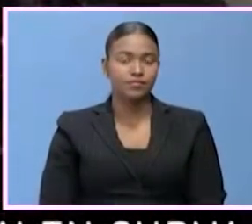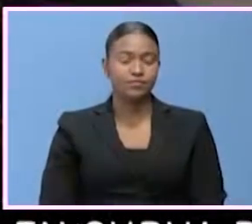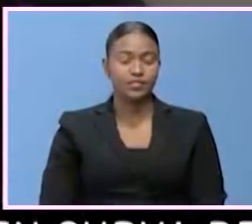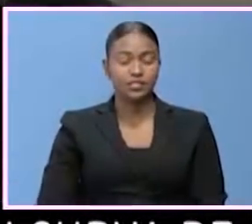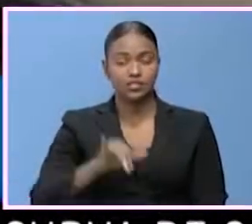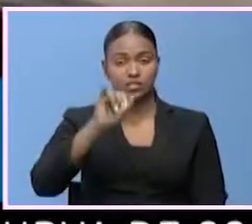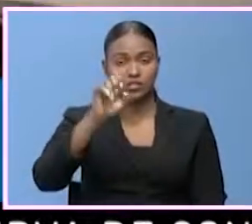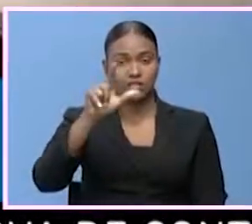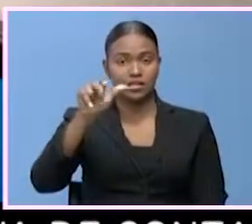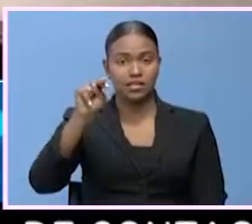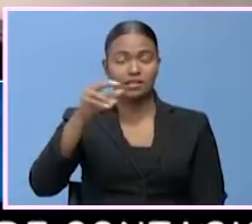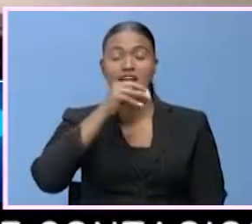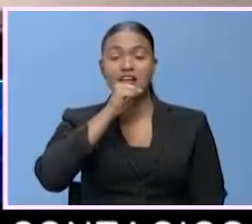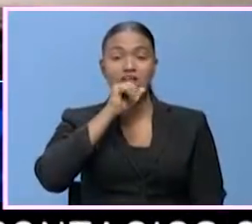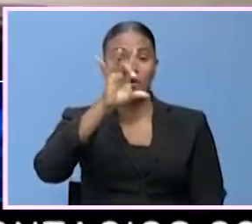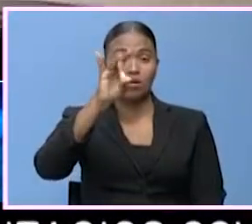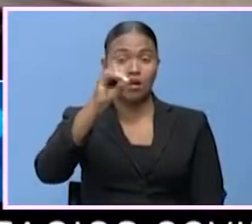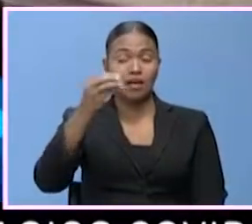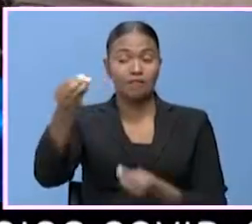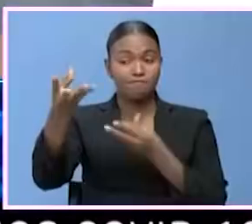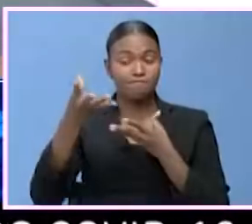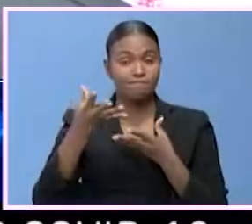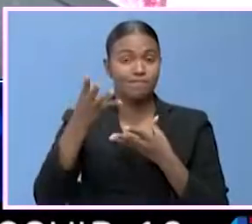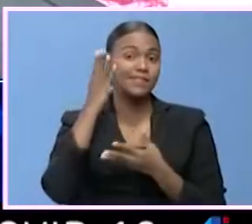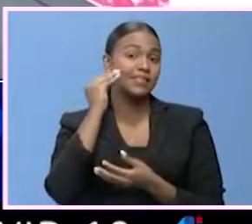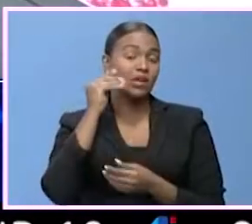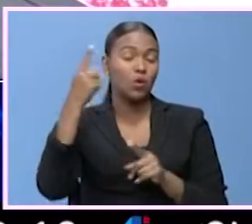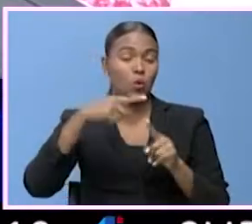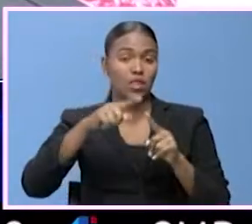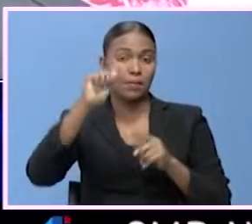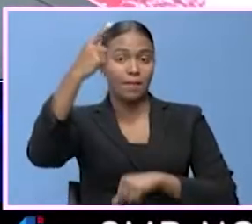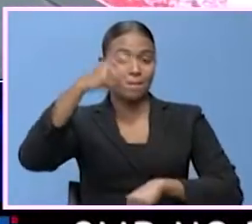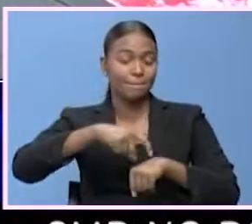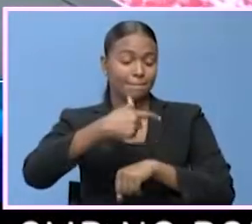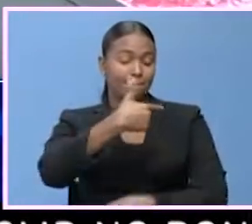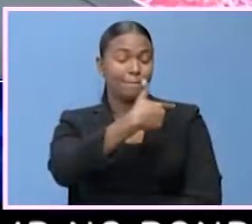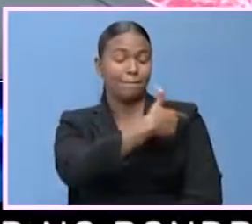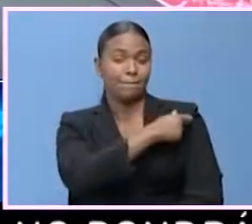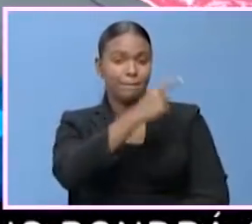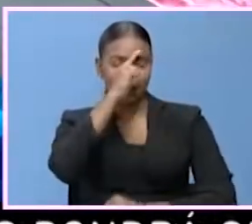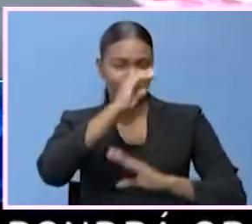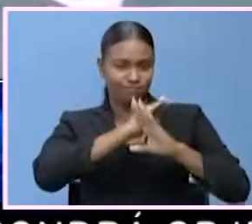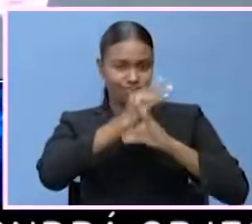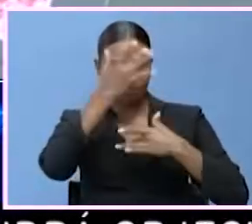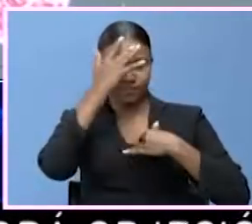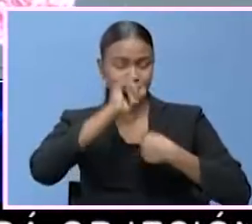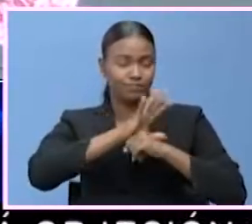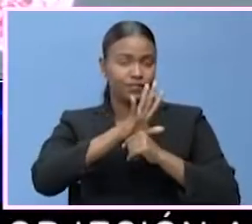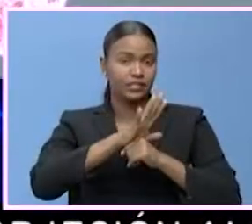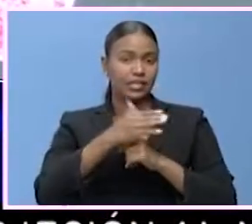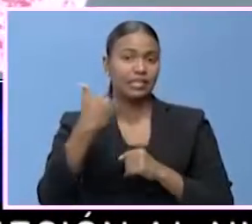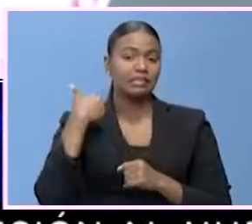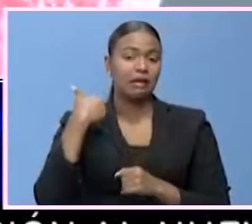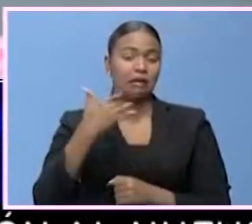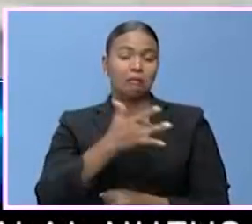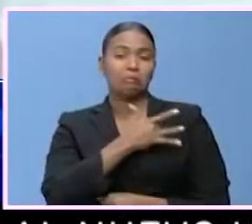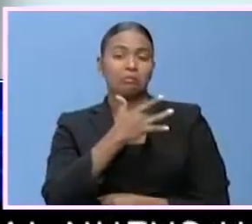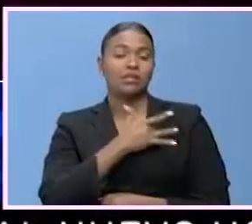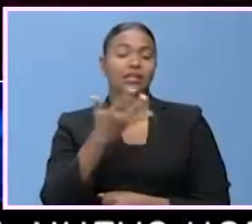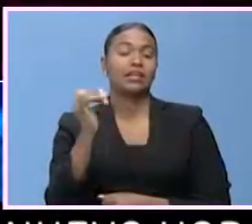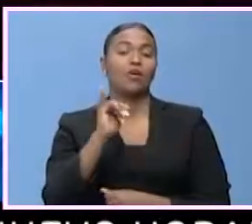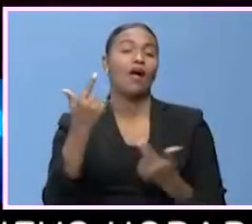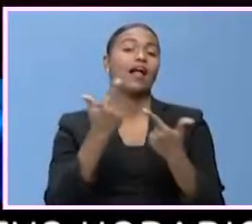Jocelyny Vieiki, de 80 años de edad, nos cuenta que recibir su primera dosis de la vacuna contra el COVID-19 representa su